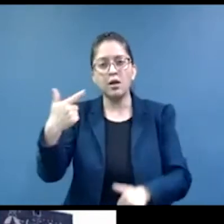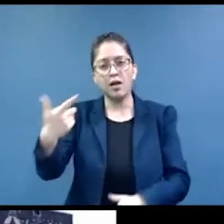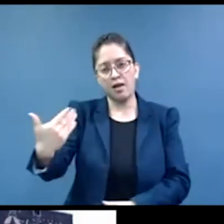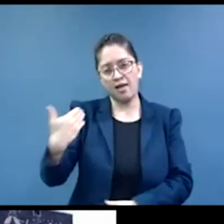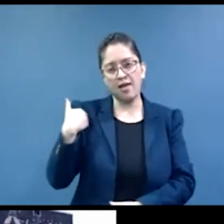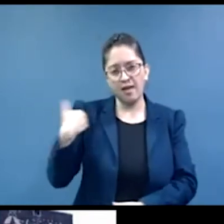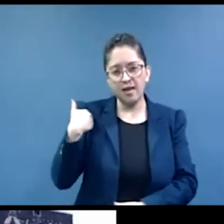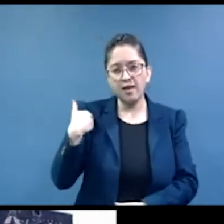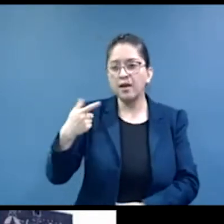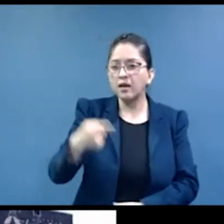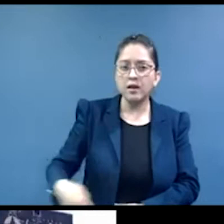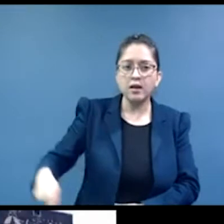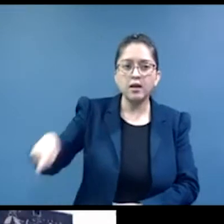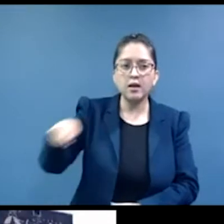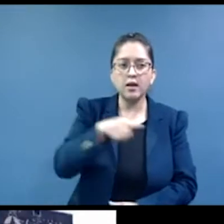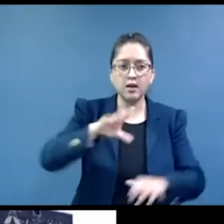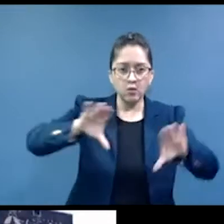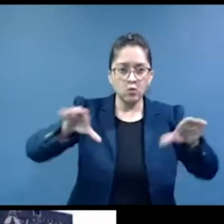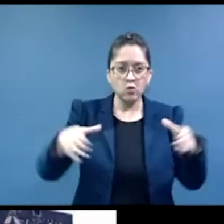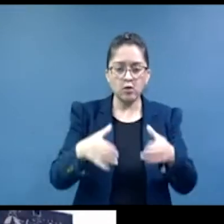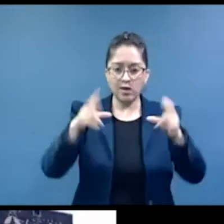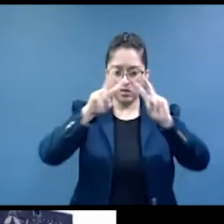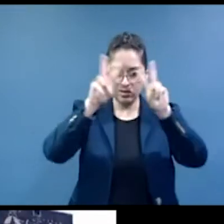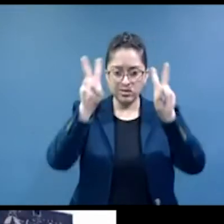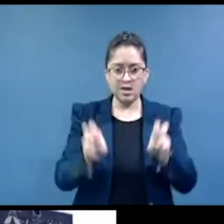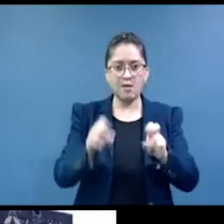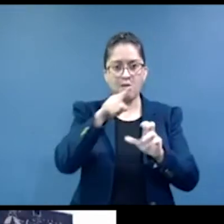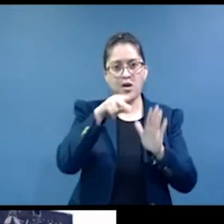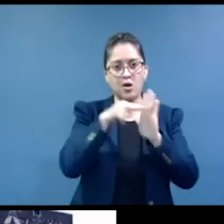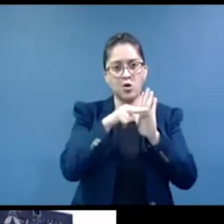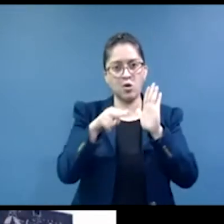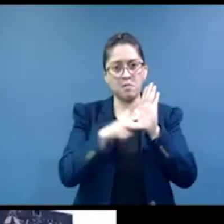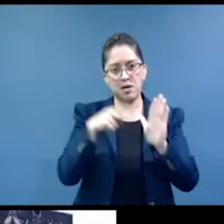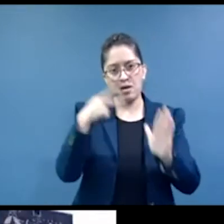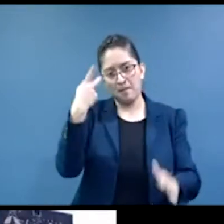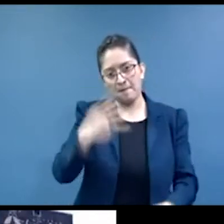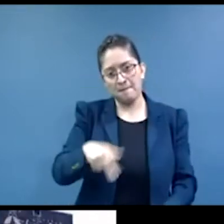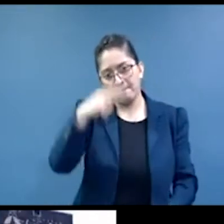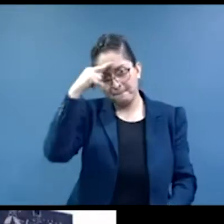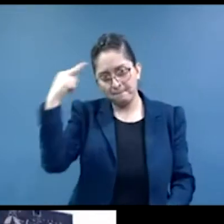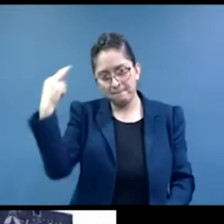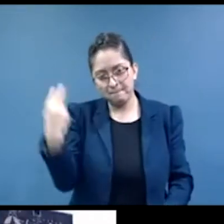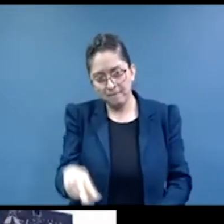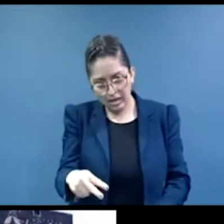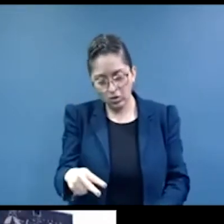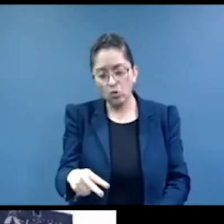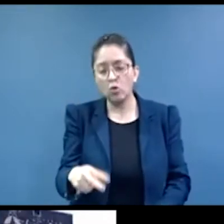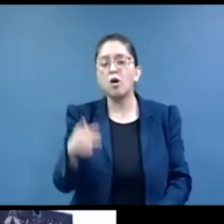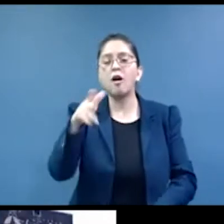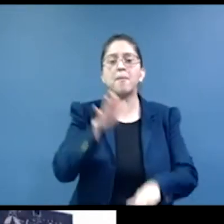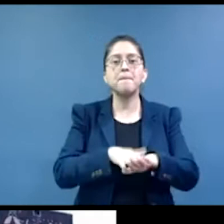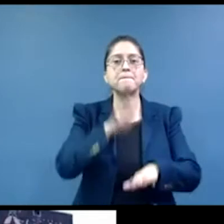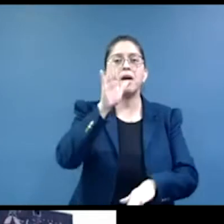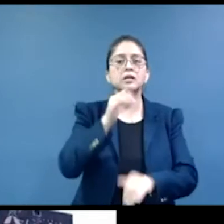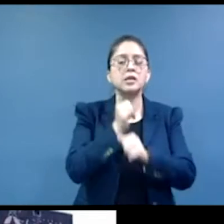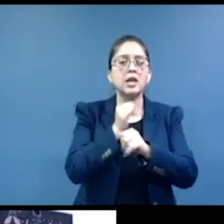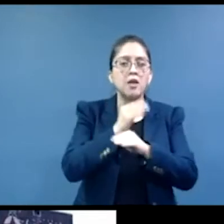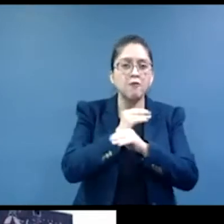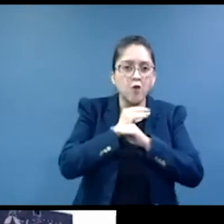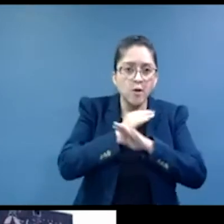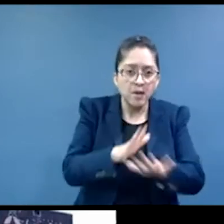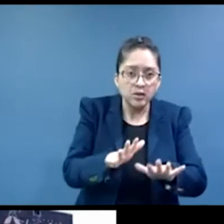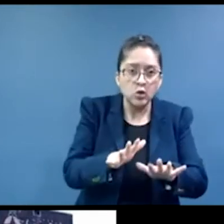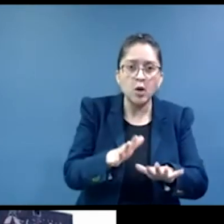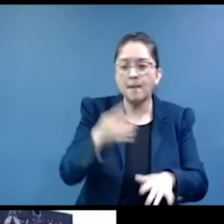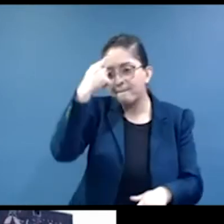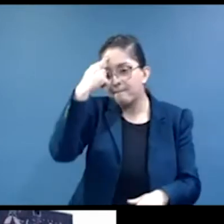la ausencia de este marco normativo en México limita también la calidad y el tipo de información disponible acerca de